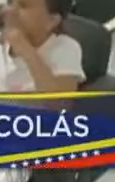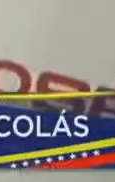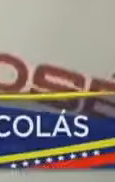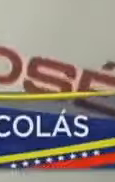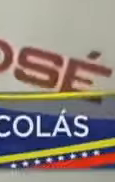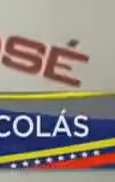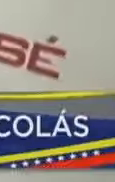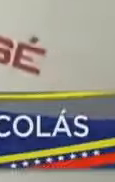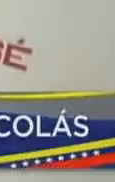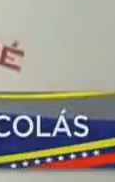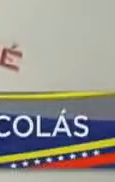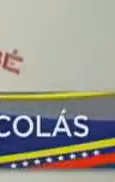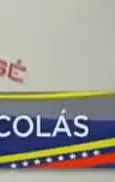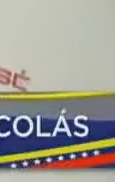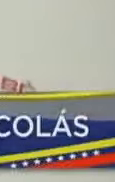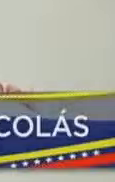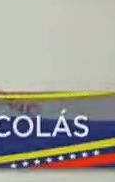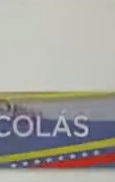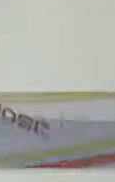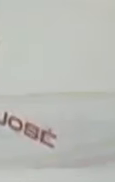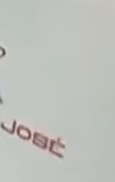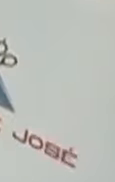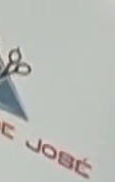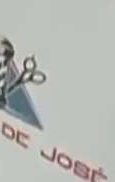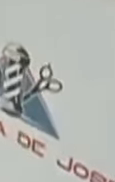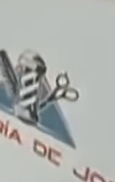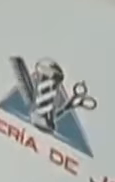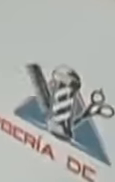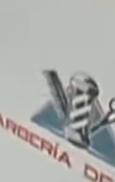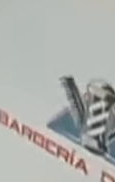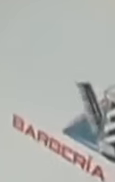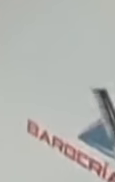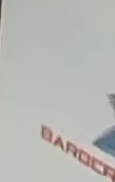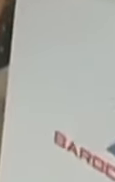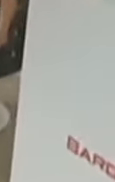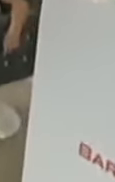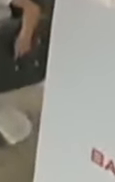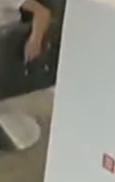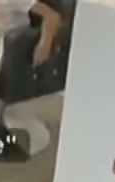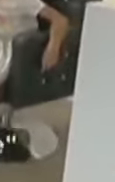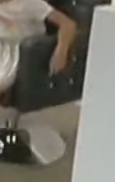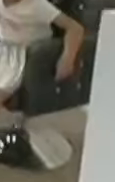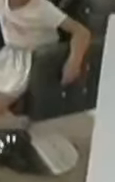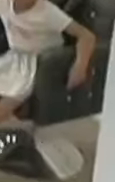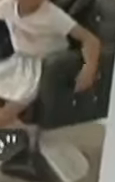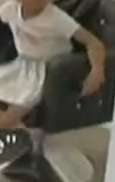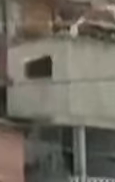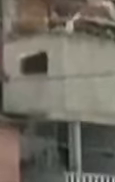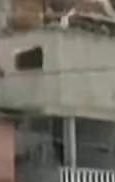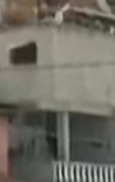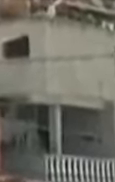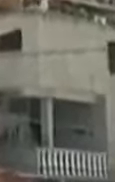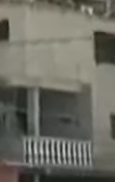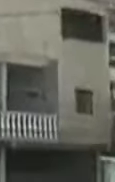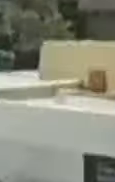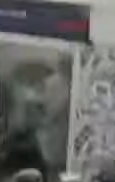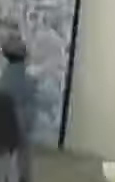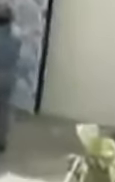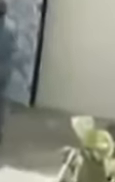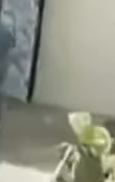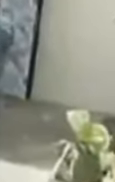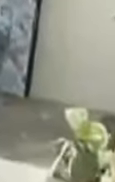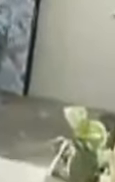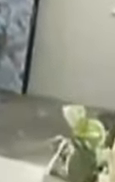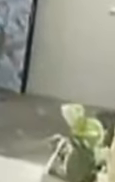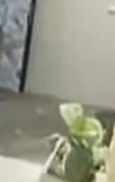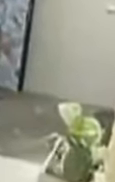Hay que soñar en grande. Y mira, un sueño llegó. Se hizo realidad. Ahí está ese refrán. Para eso está en la calle. Y sí está porque